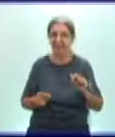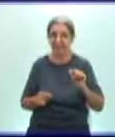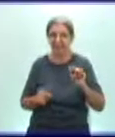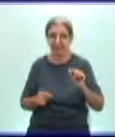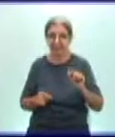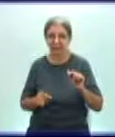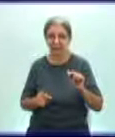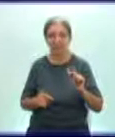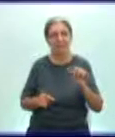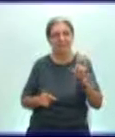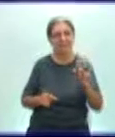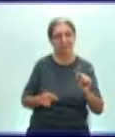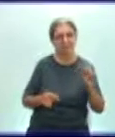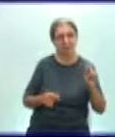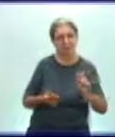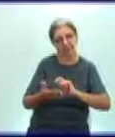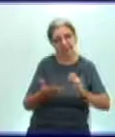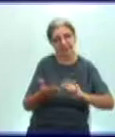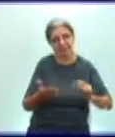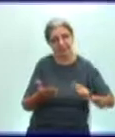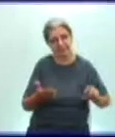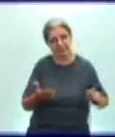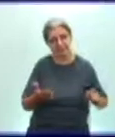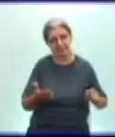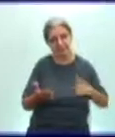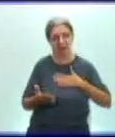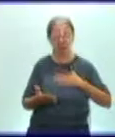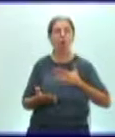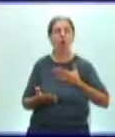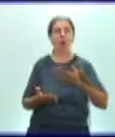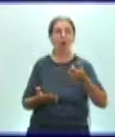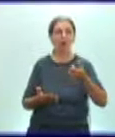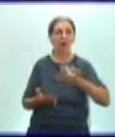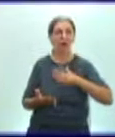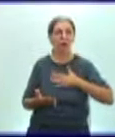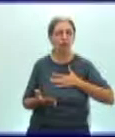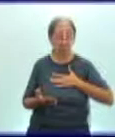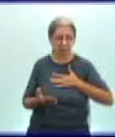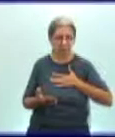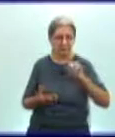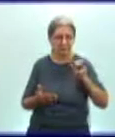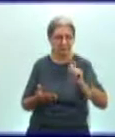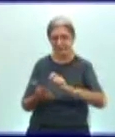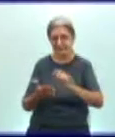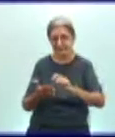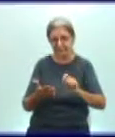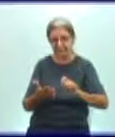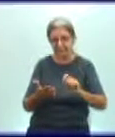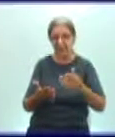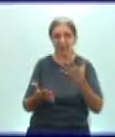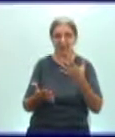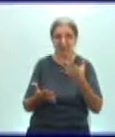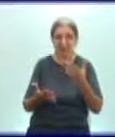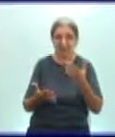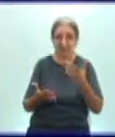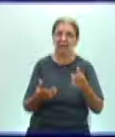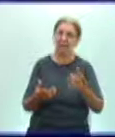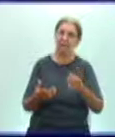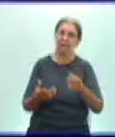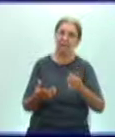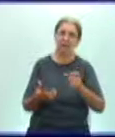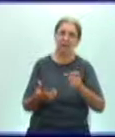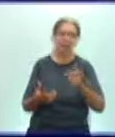los autores seleccionados. Yo les voy a mostrar cuáles son esos autores. Debe resumir argumentos,